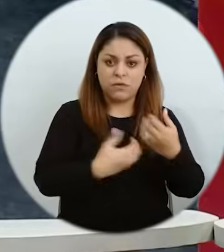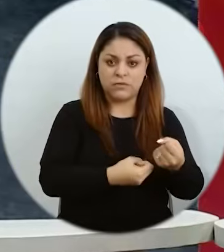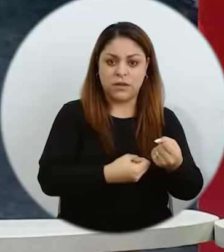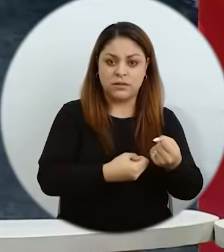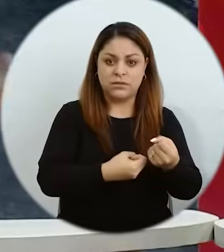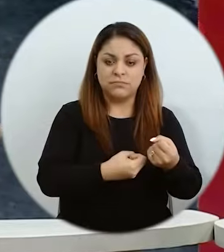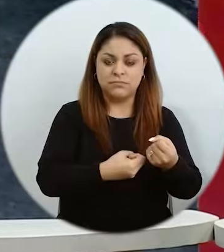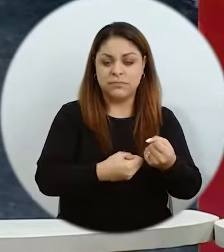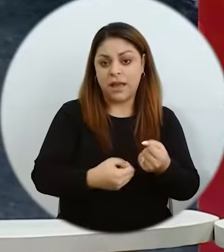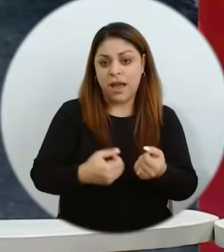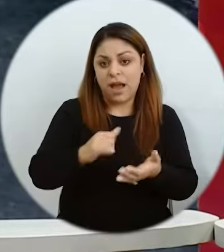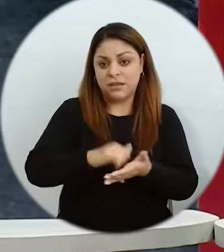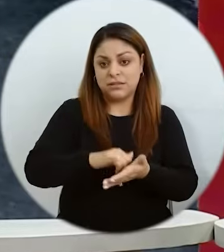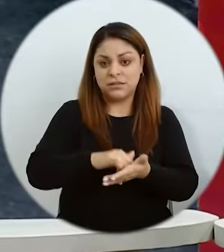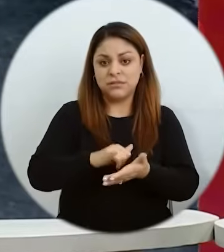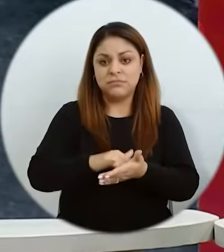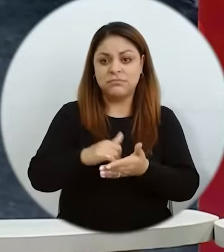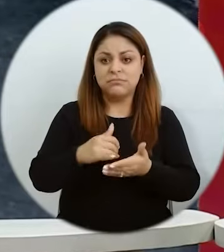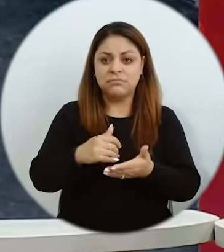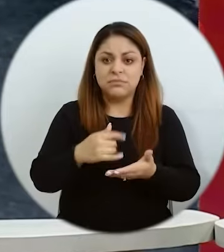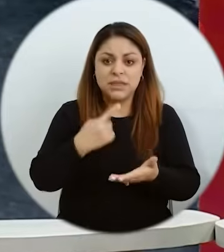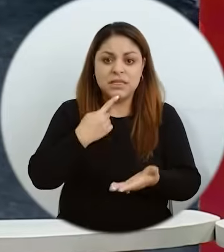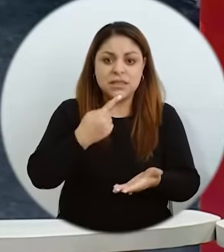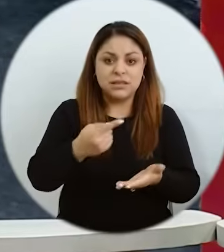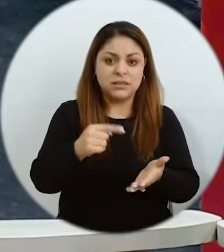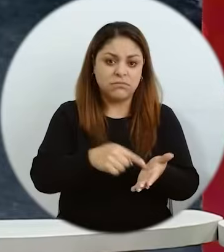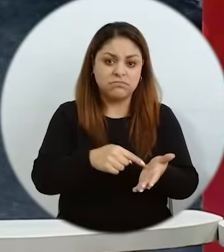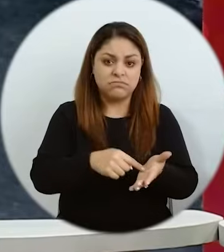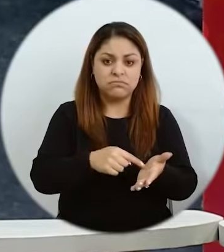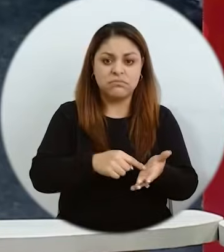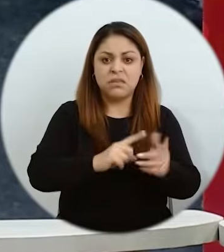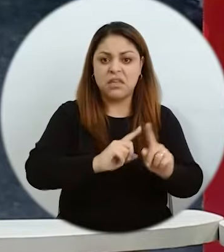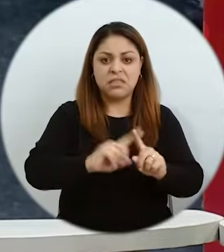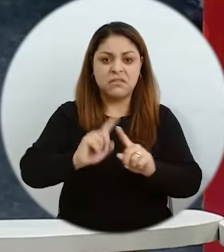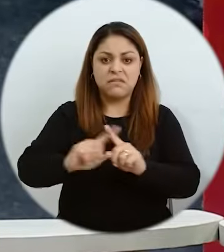en Costa Rica, así lo reflejaban las diferentes